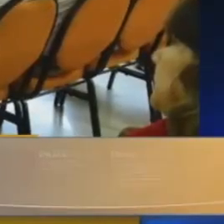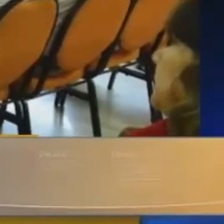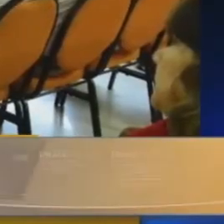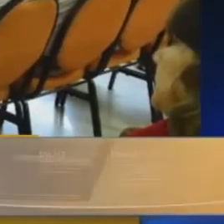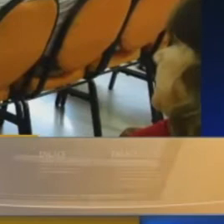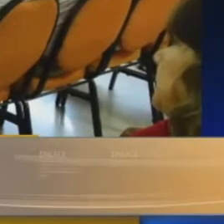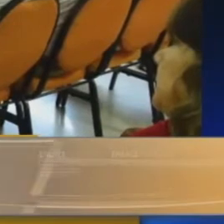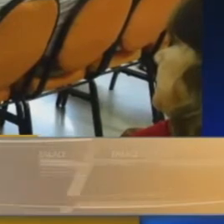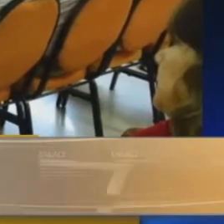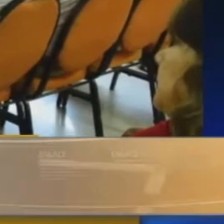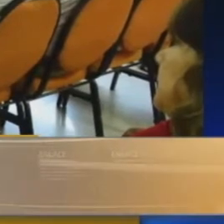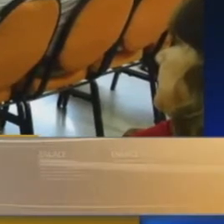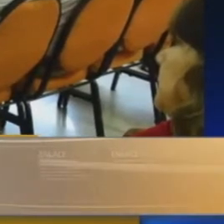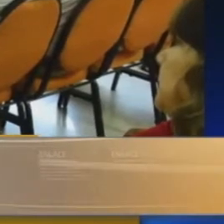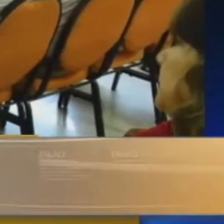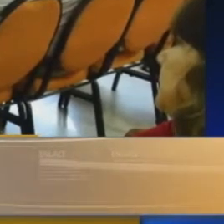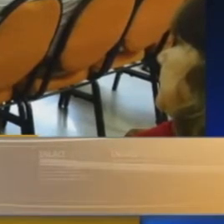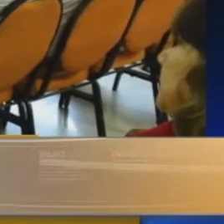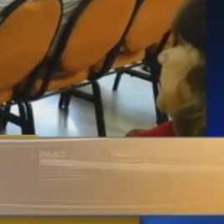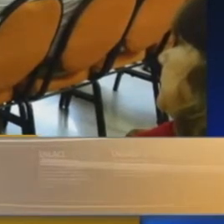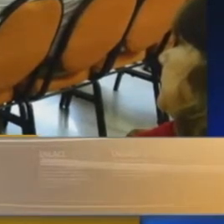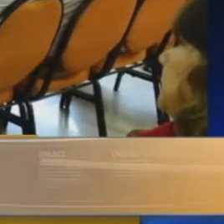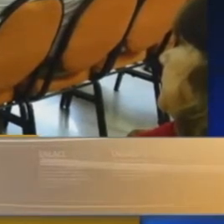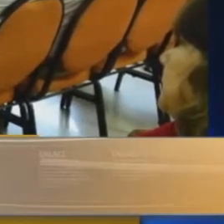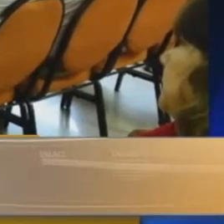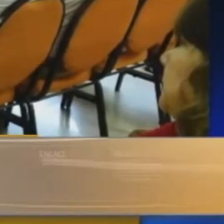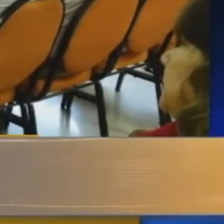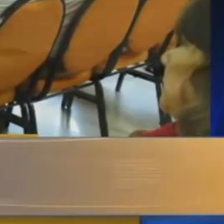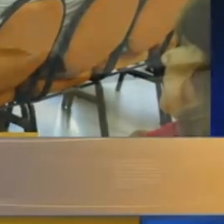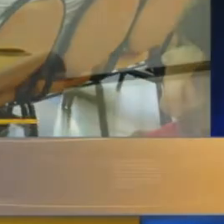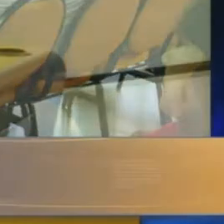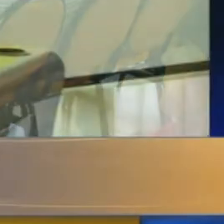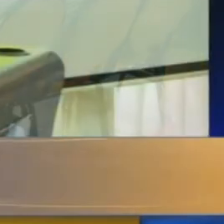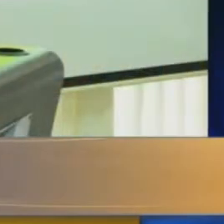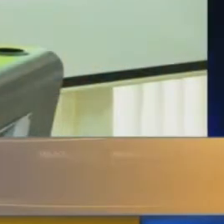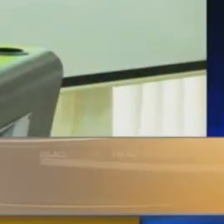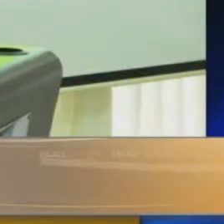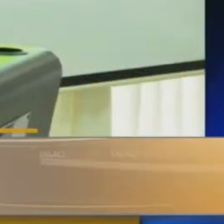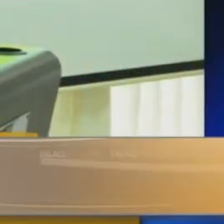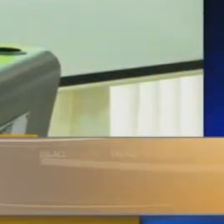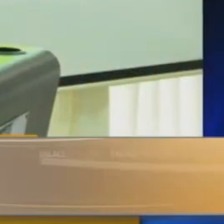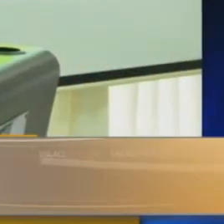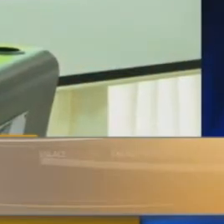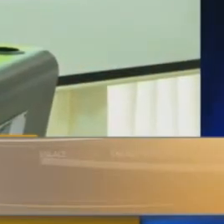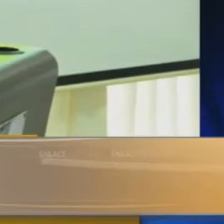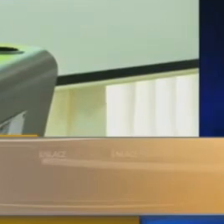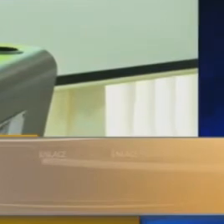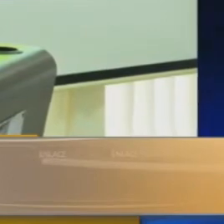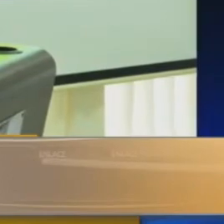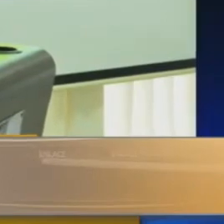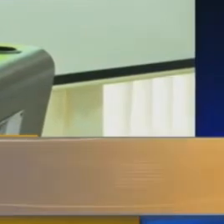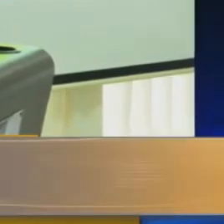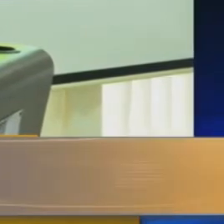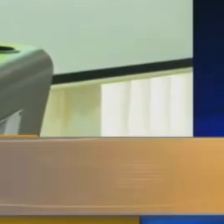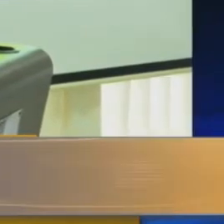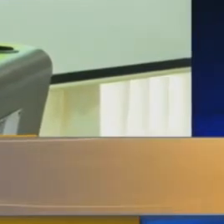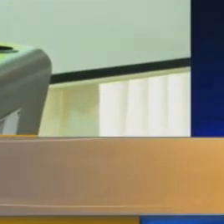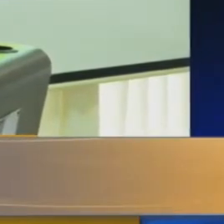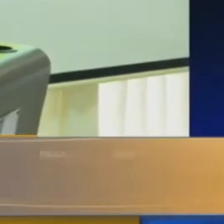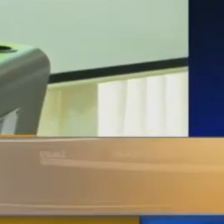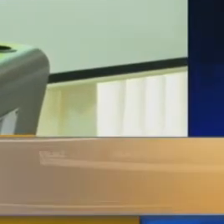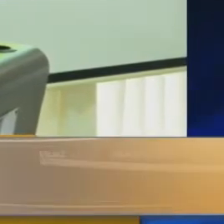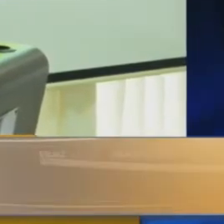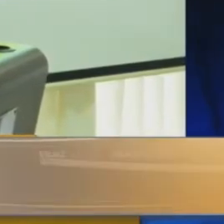La Mira, fueron proclamados los ganadores del premio Ecopetrol a la innovación de la región central. La iniciativa hace reconocimiento a los mejores